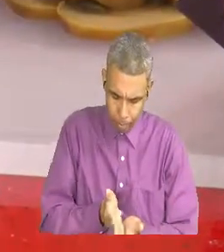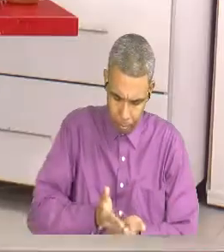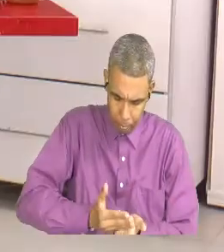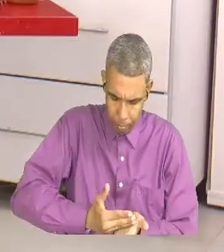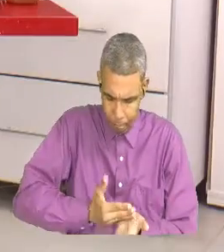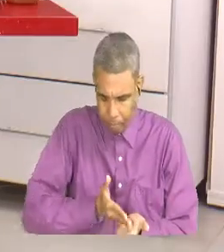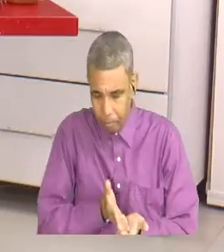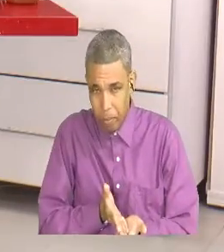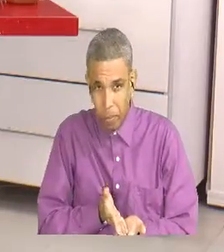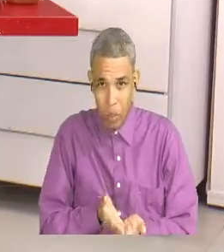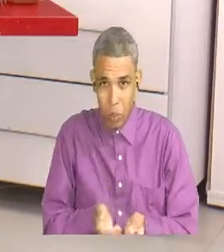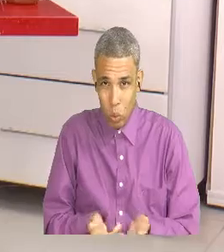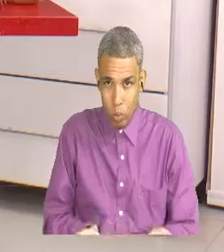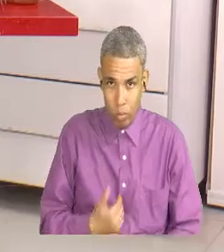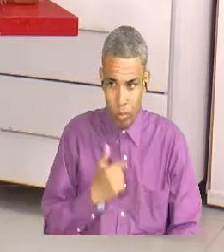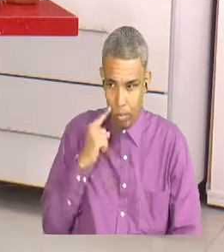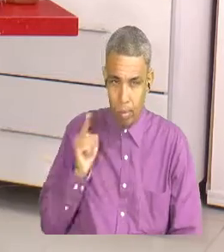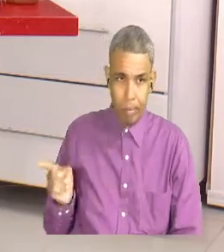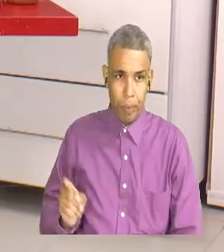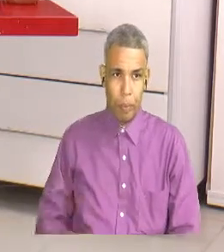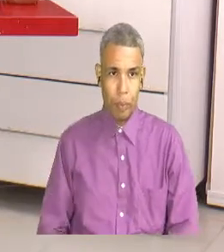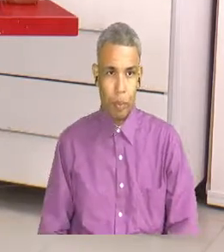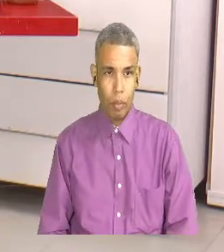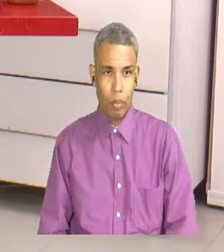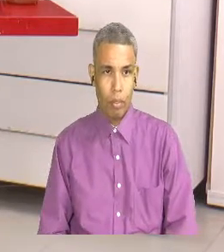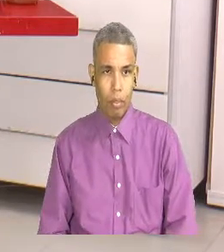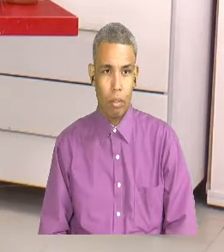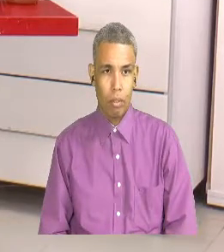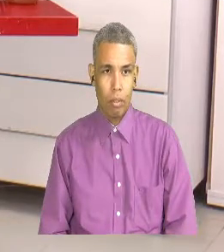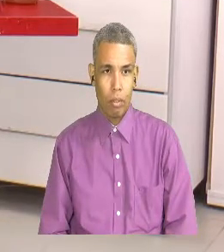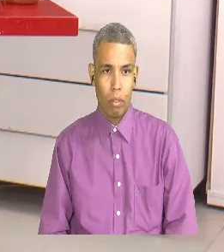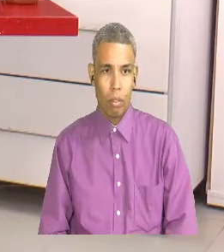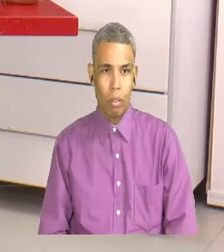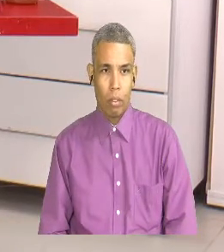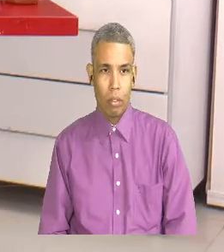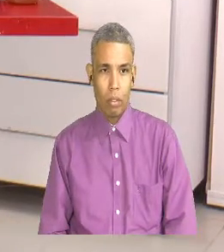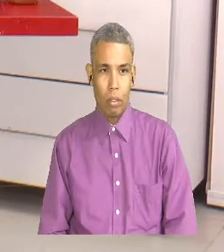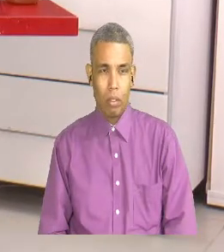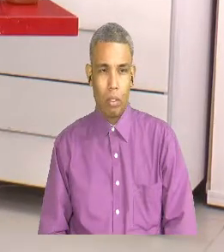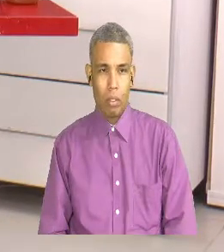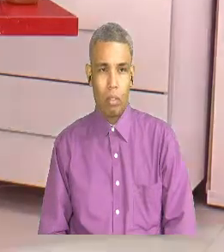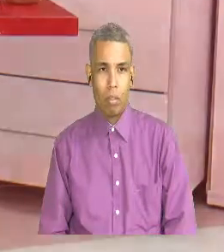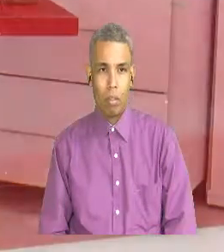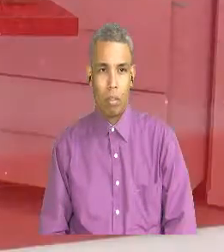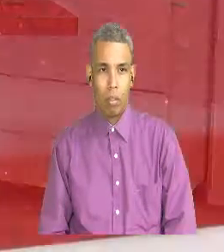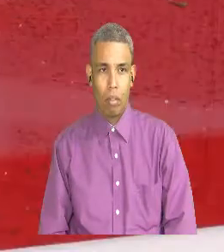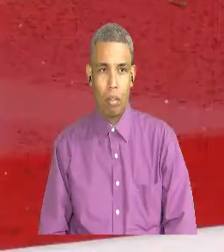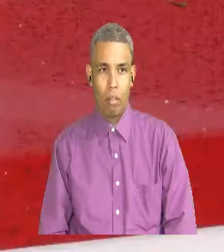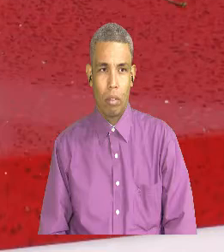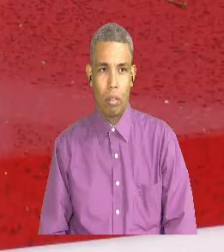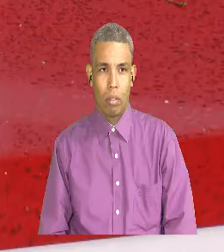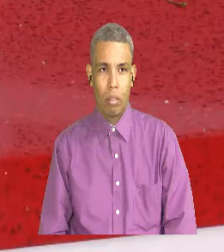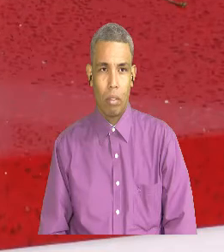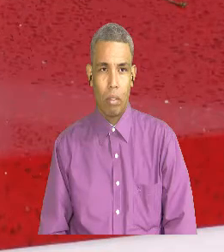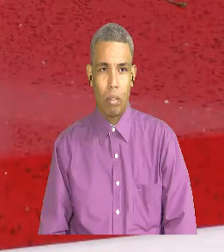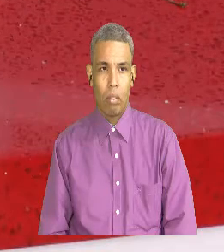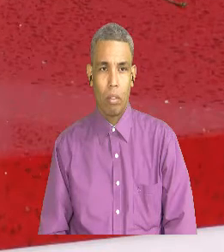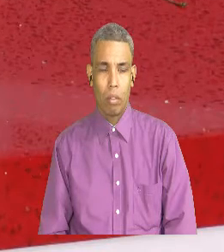¿Para qué? Este calabacín, como es un vegetal muy tierno, lo vamos a adicionar al final de la salsa. No necesita tanta